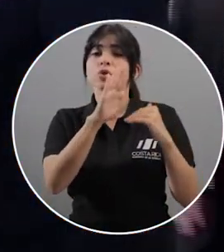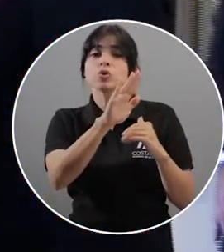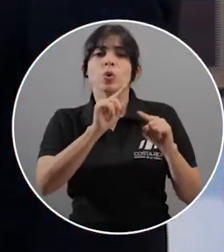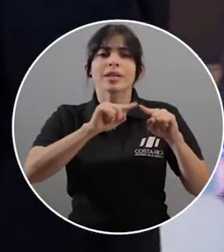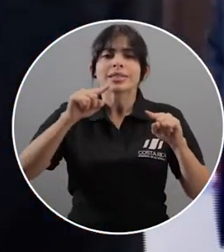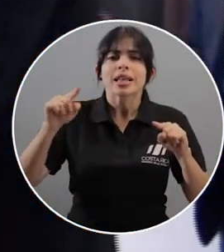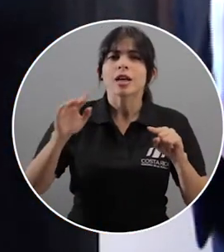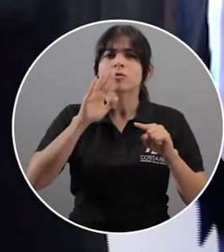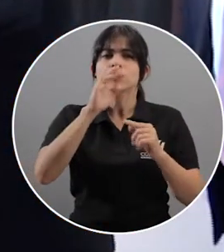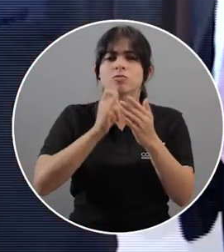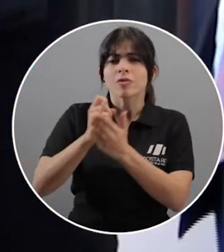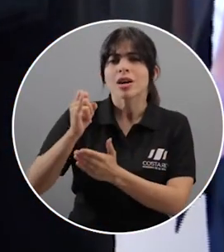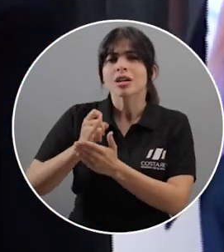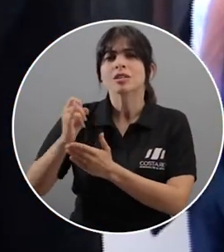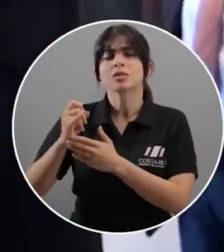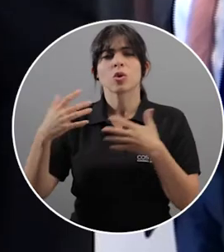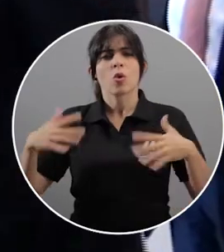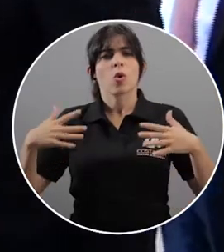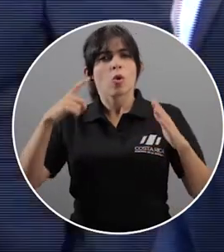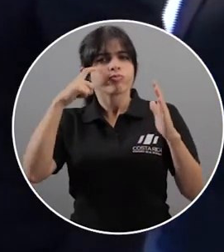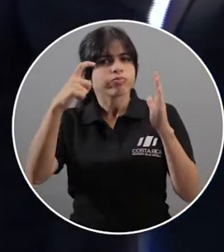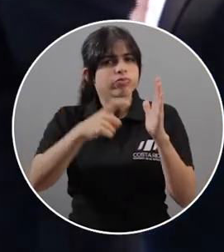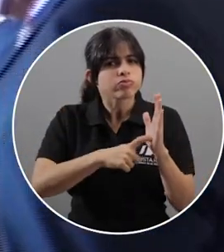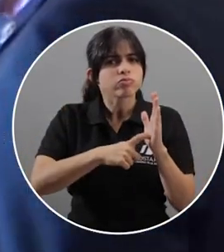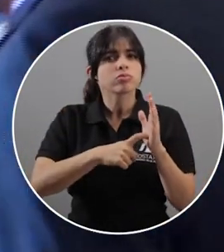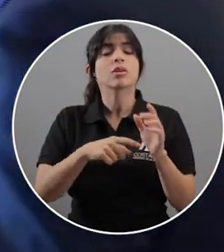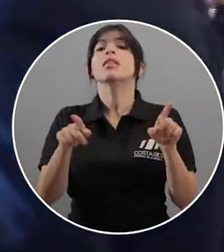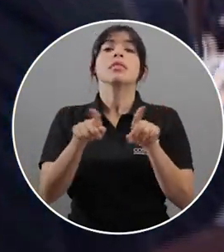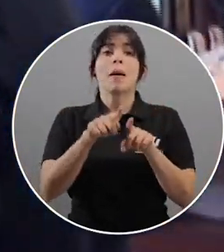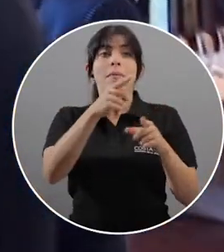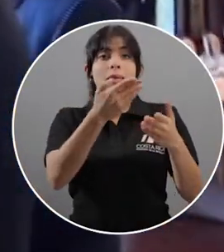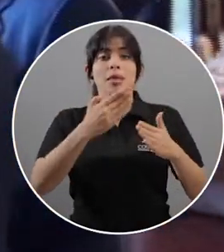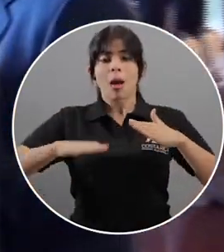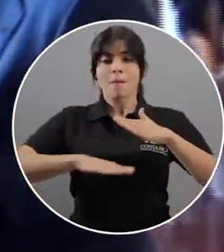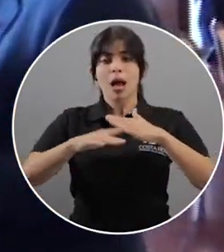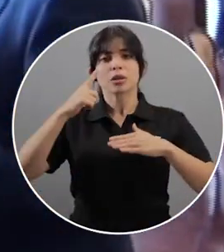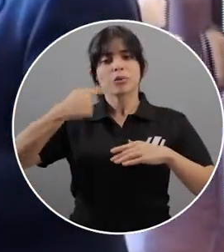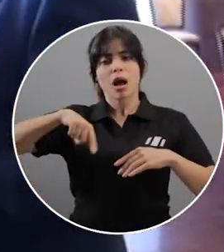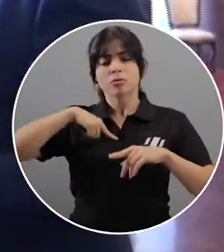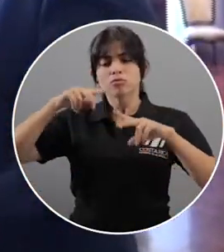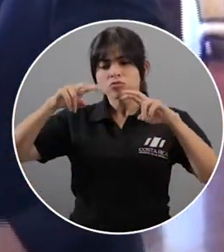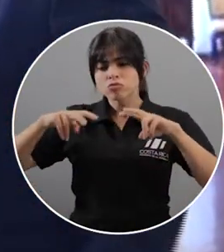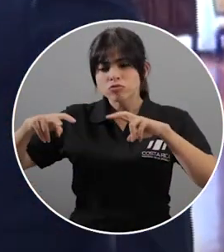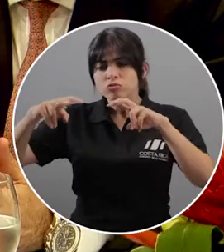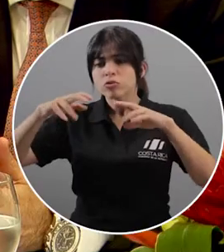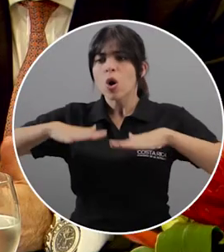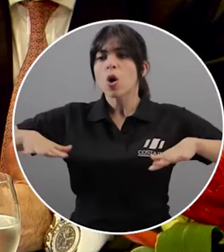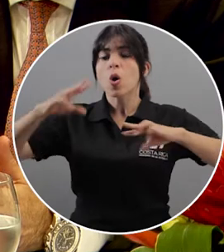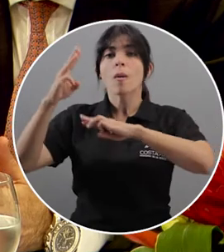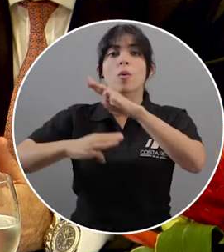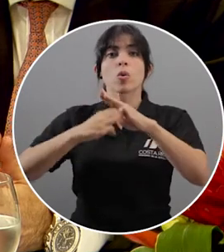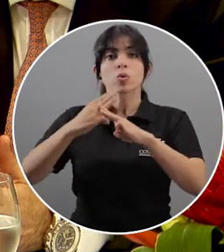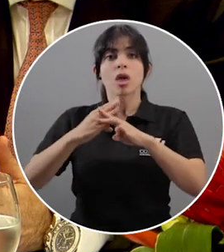estadísticas e investigaciones son ampliamente reconocidas y son base para analizar el contexto mundial y